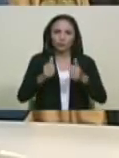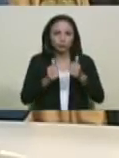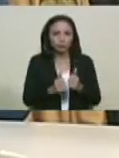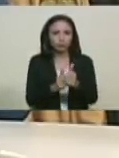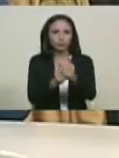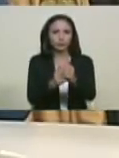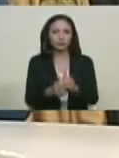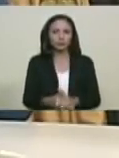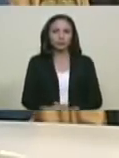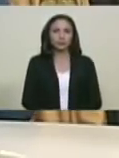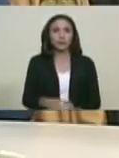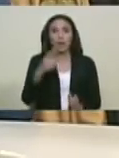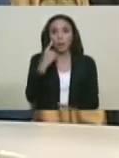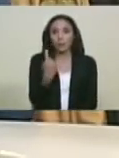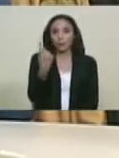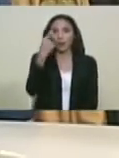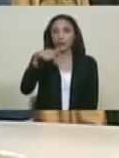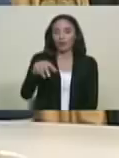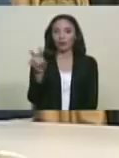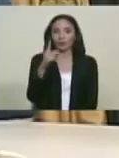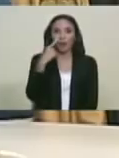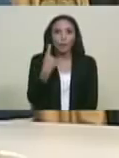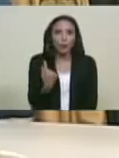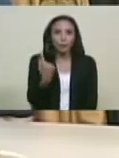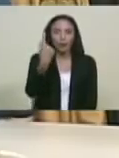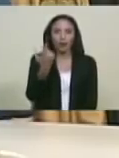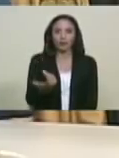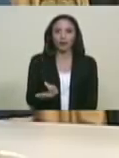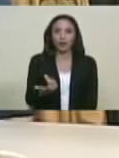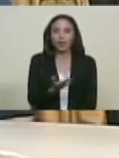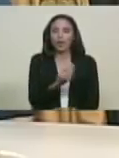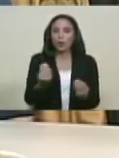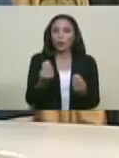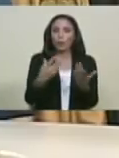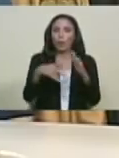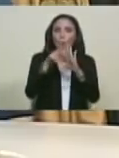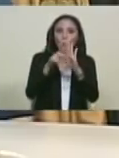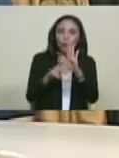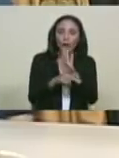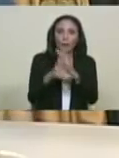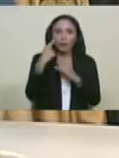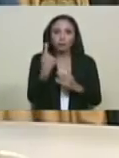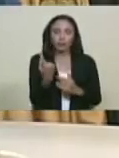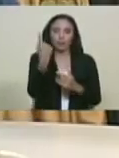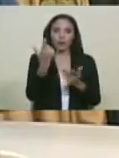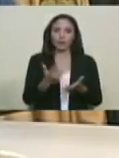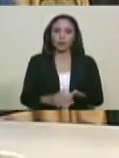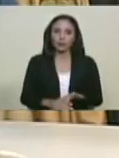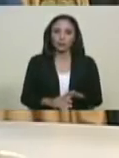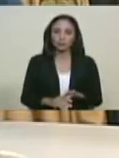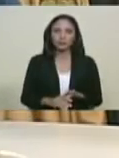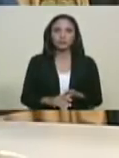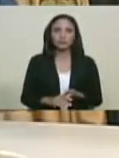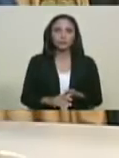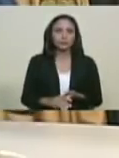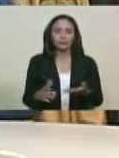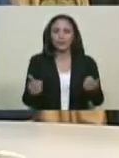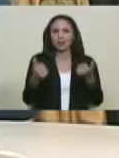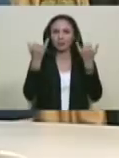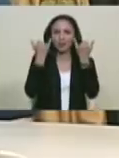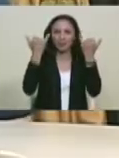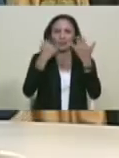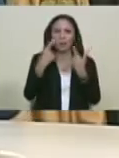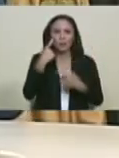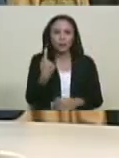primera vez que venezuela tiene un programa económico absolutamente soberano